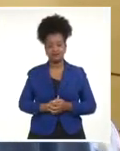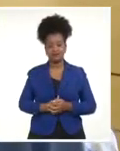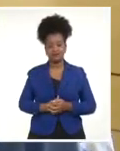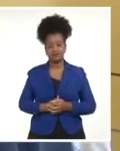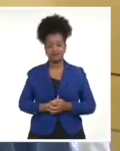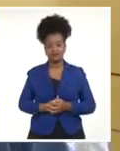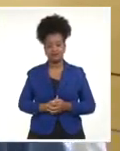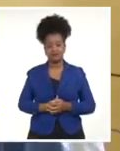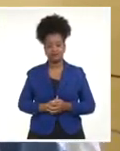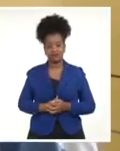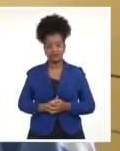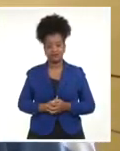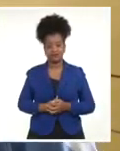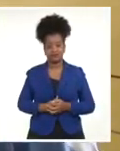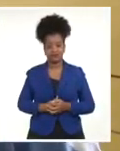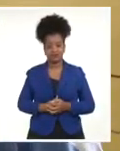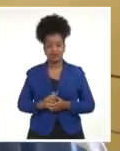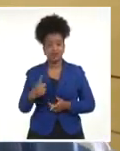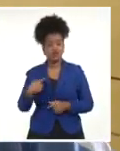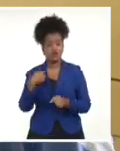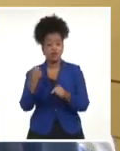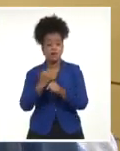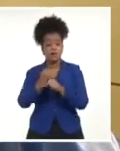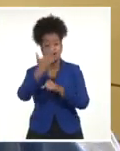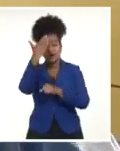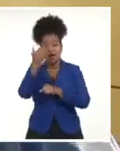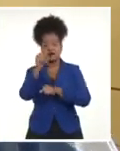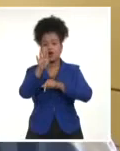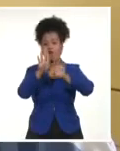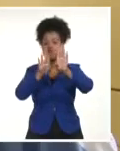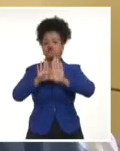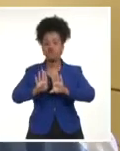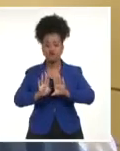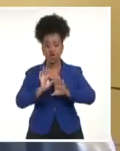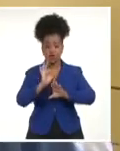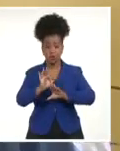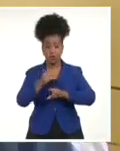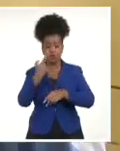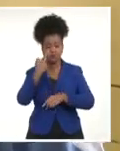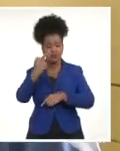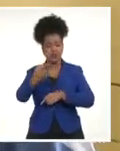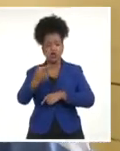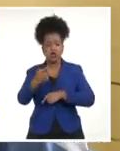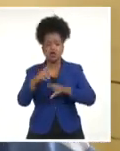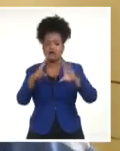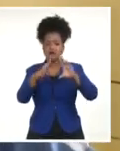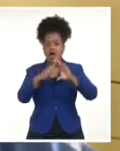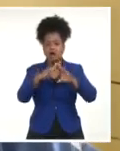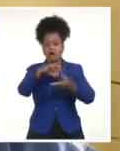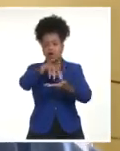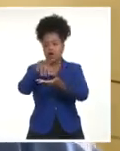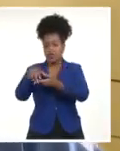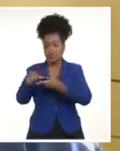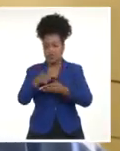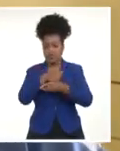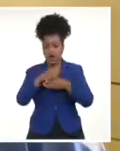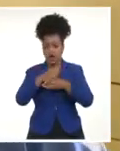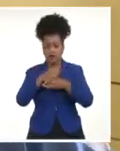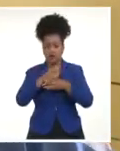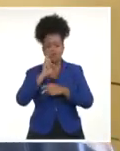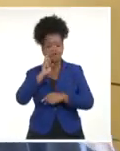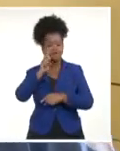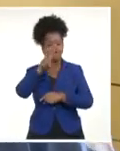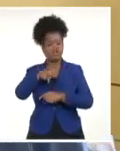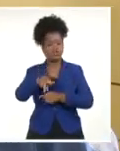que el Centro Provincial de Patrimonio, desde acá, aunque tenga un diagnóstico, aunque tenga una visión completa del